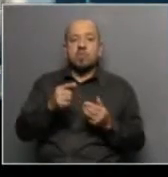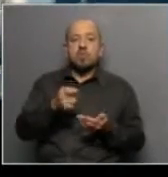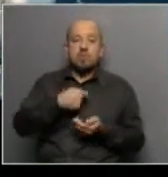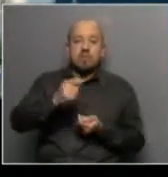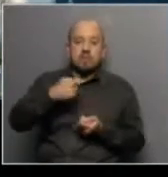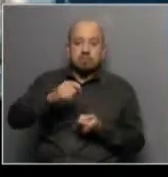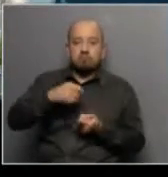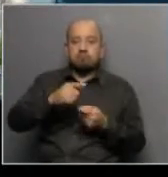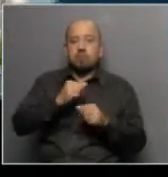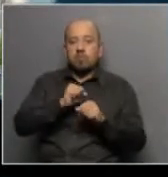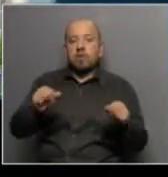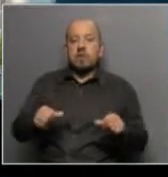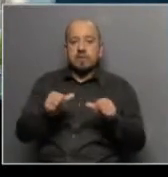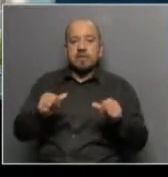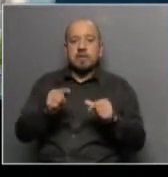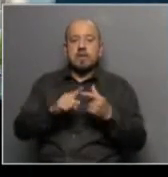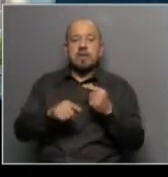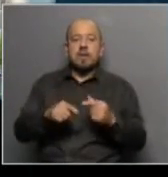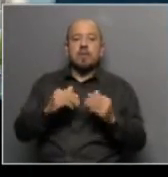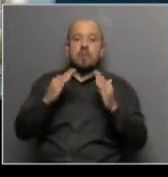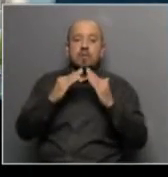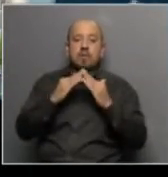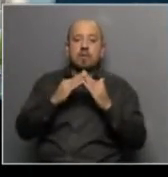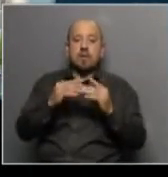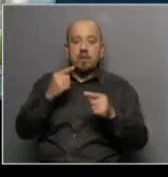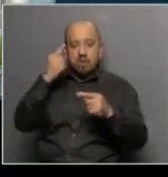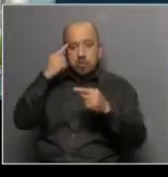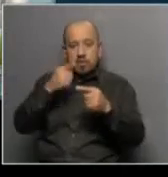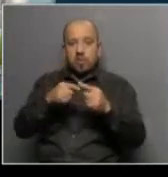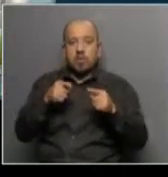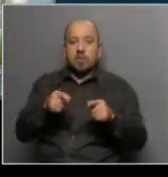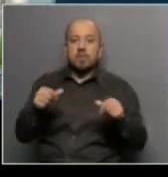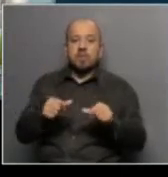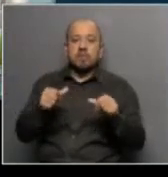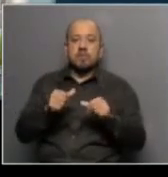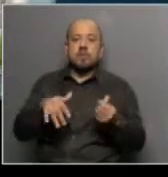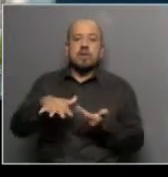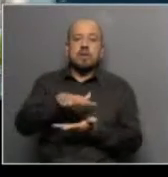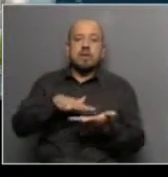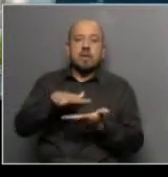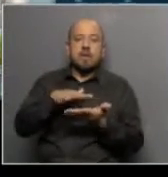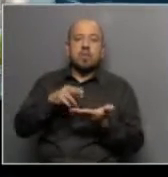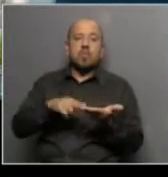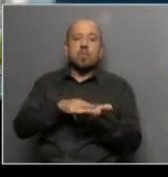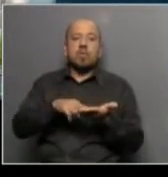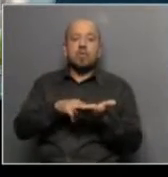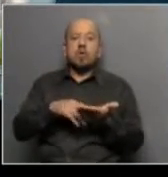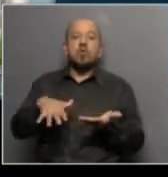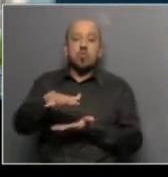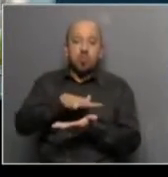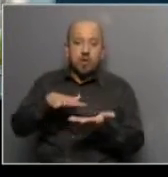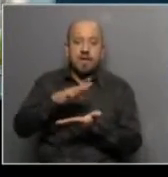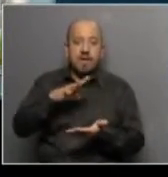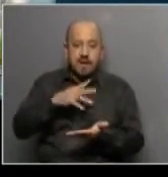pueda desarrollar una vivienda. Pero nuevamente apuntamos a que esto sea en áreas urbanizadas, en zonas que cuentan